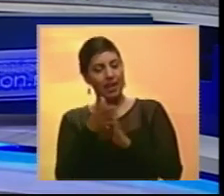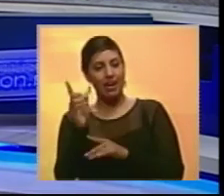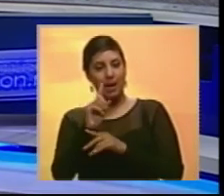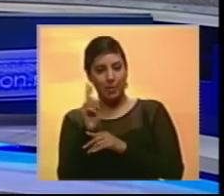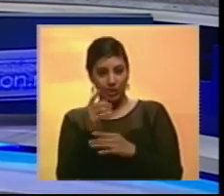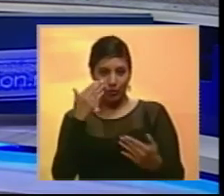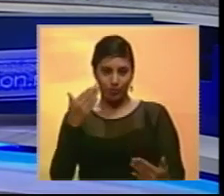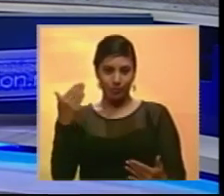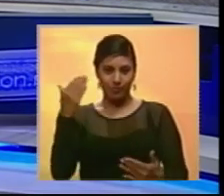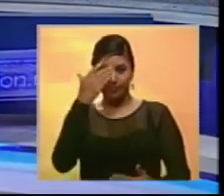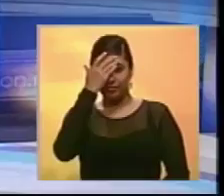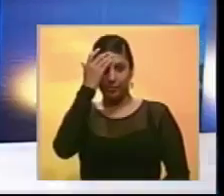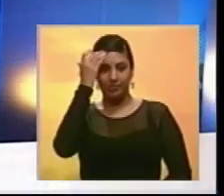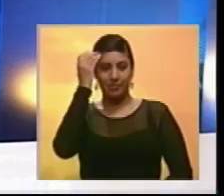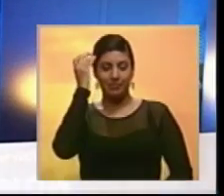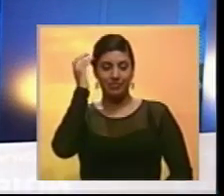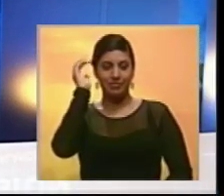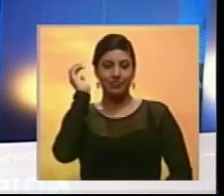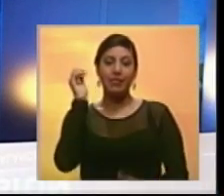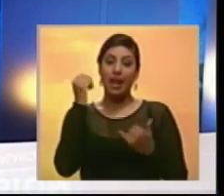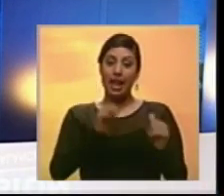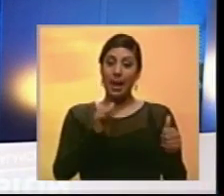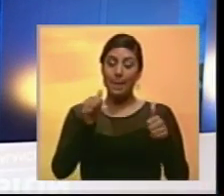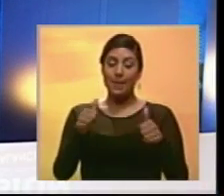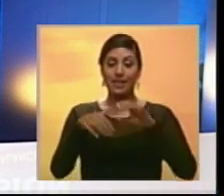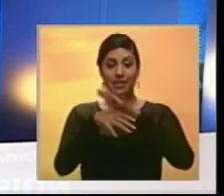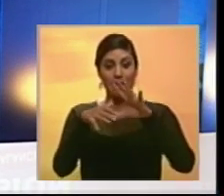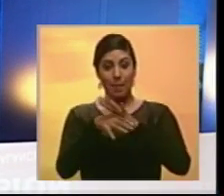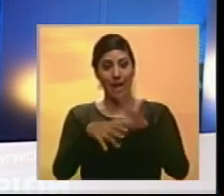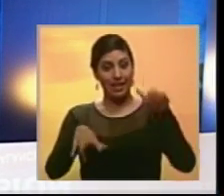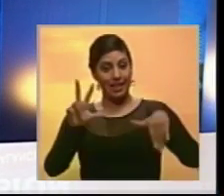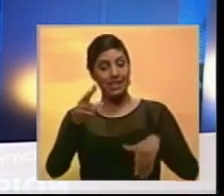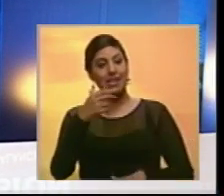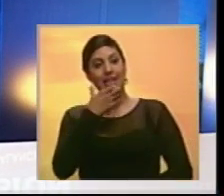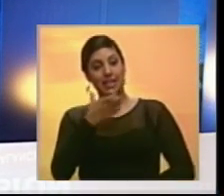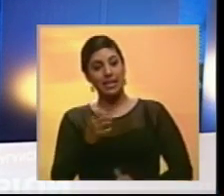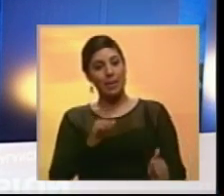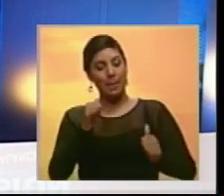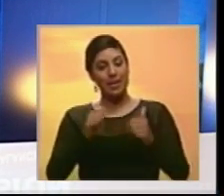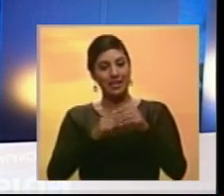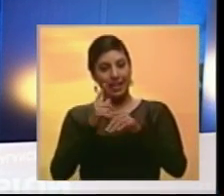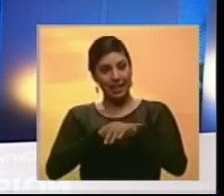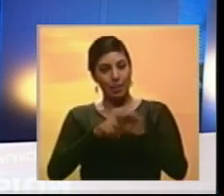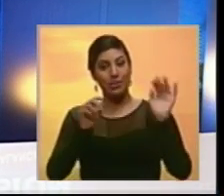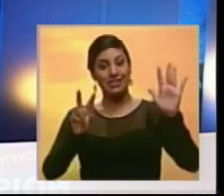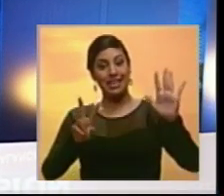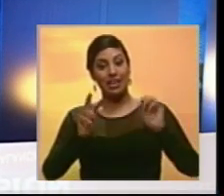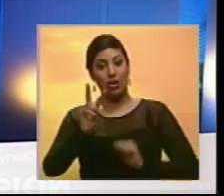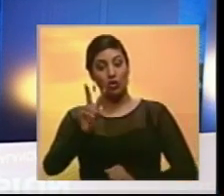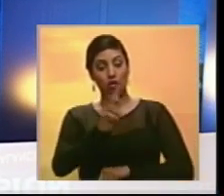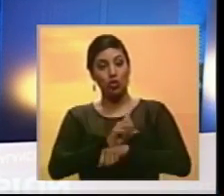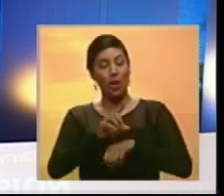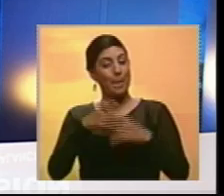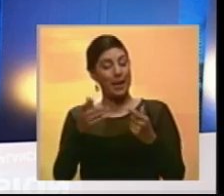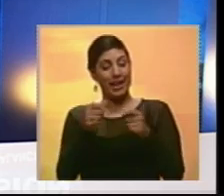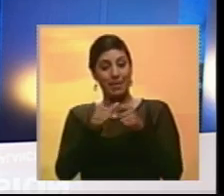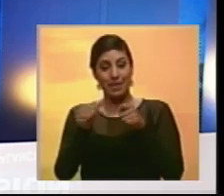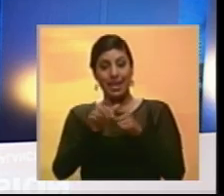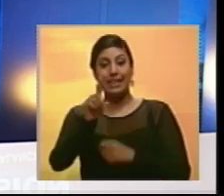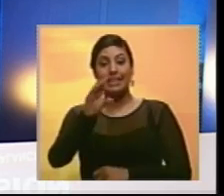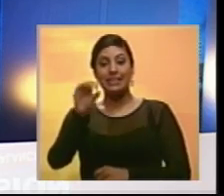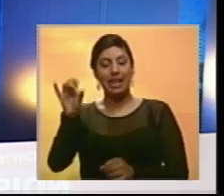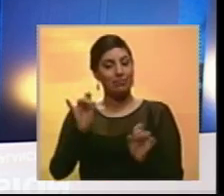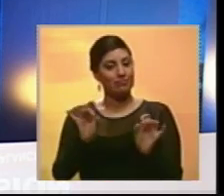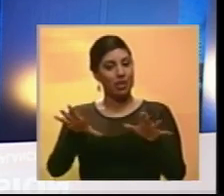lo hacemos de inmediato. A partir del martes 13 de diciembre inicia el plazo de 72 horas para que los billetes de 100 bolívares salgan